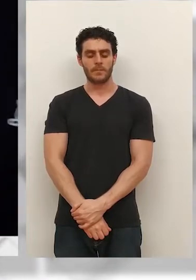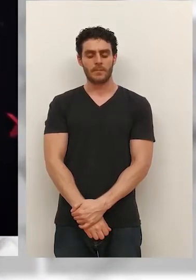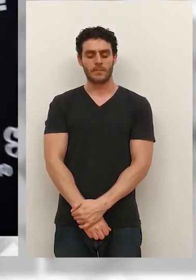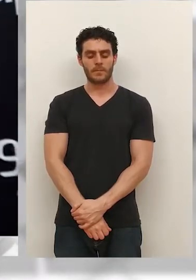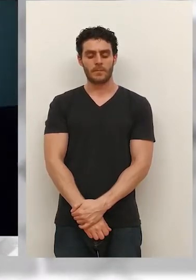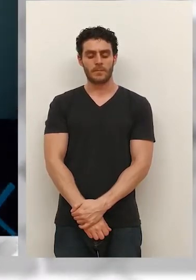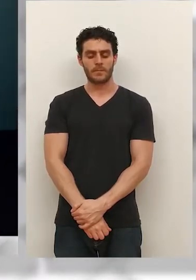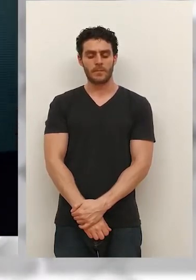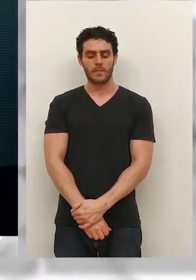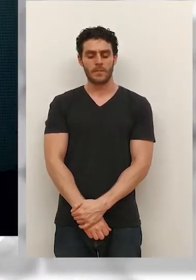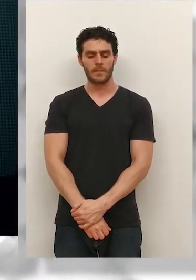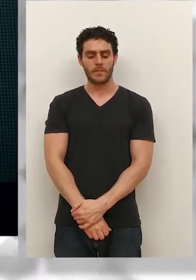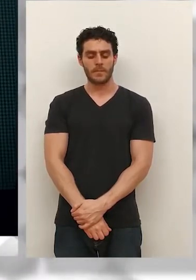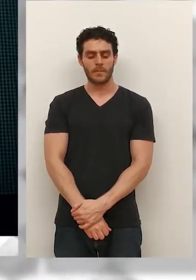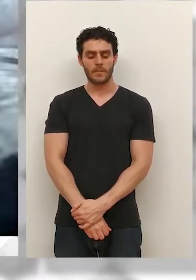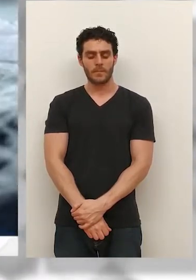Hey Google.